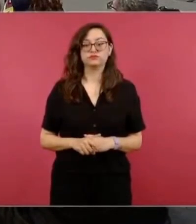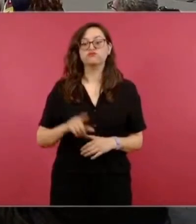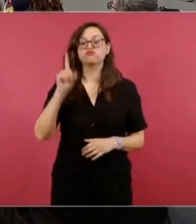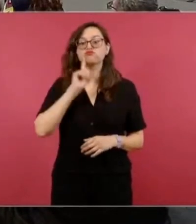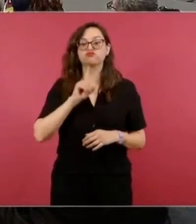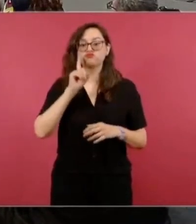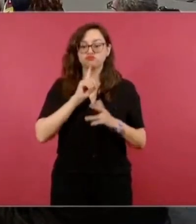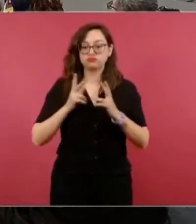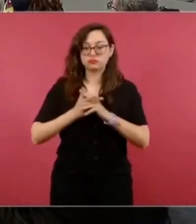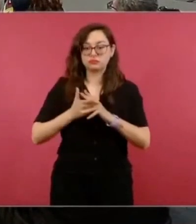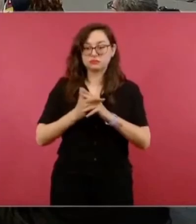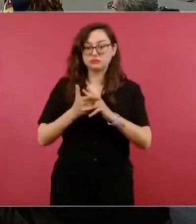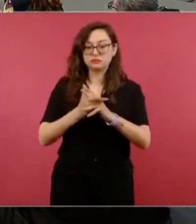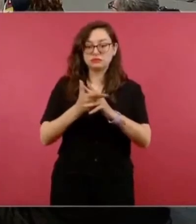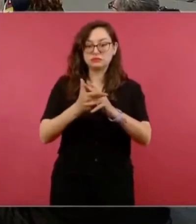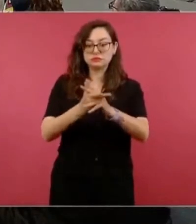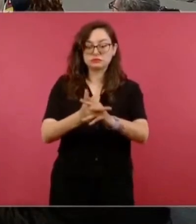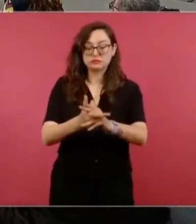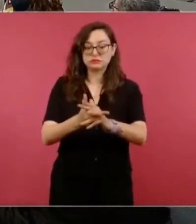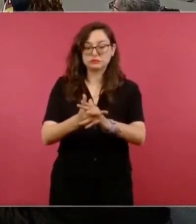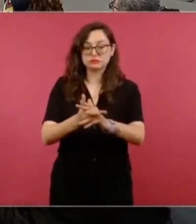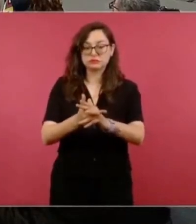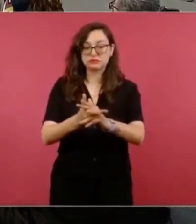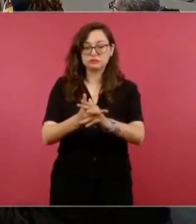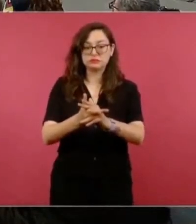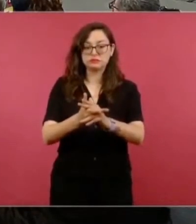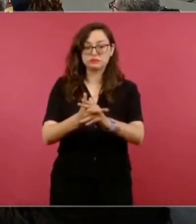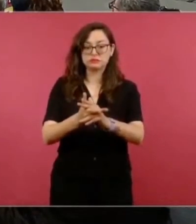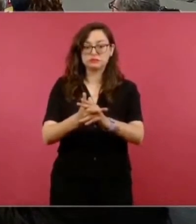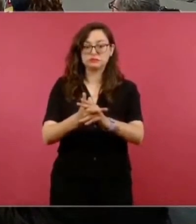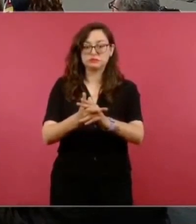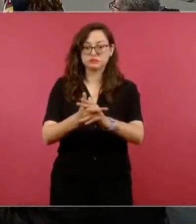Feminicidio. Y esto